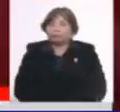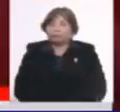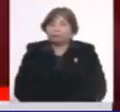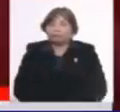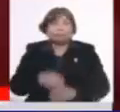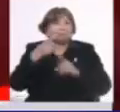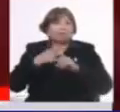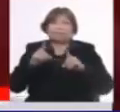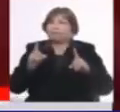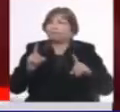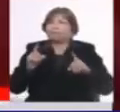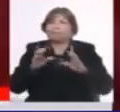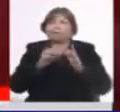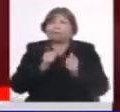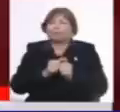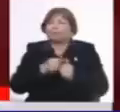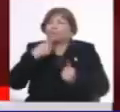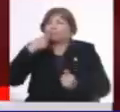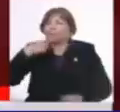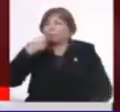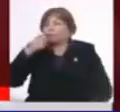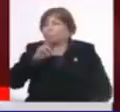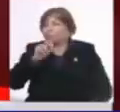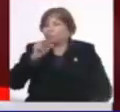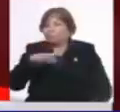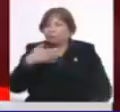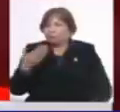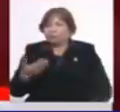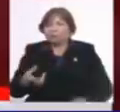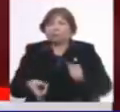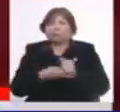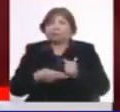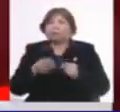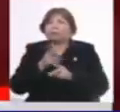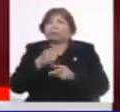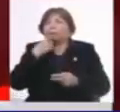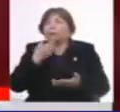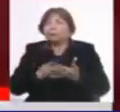Por el contrario, él manifestó que no hay inseguridad ciudadana, que